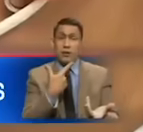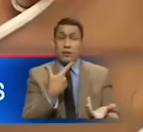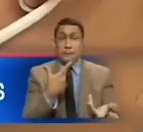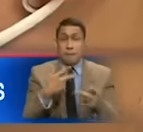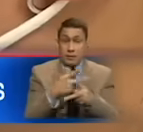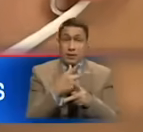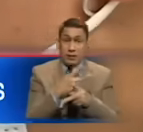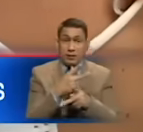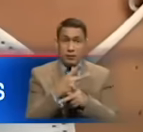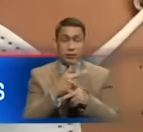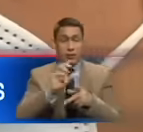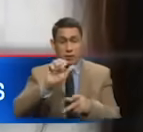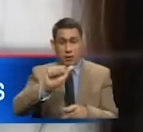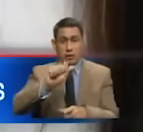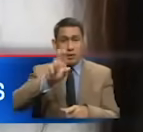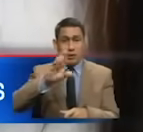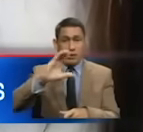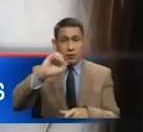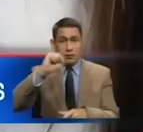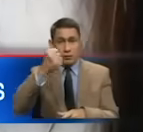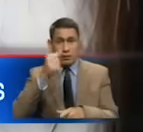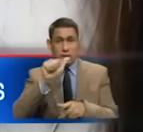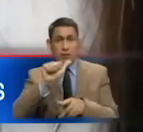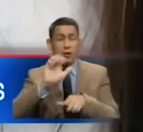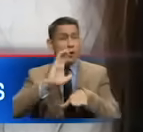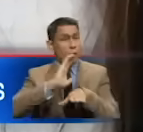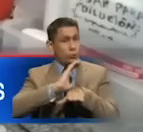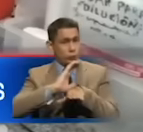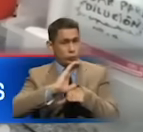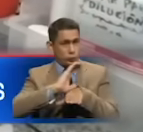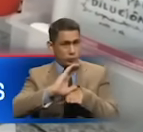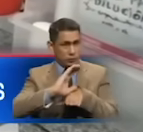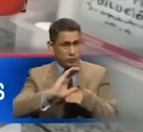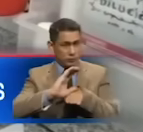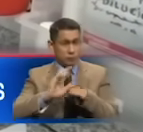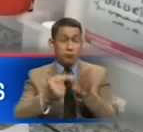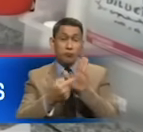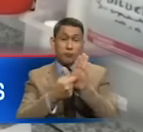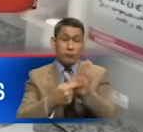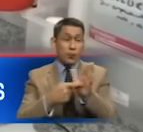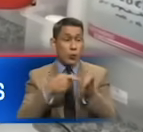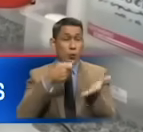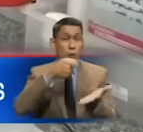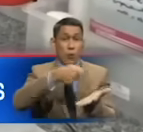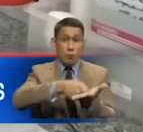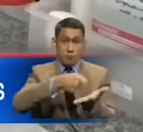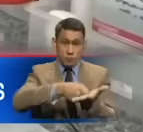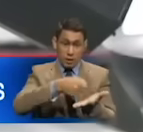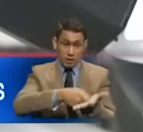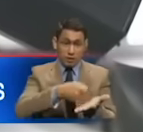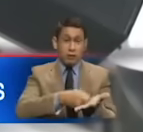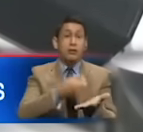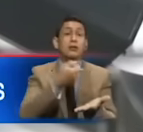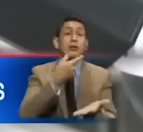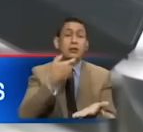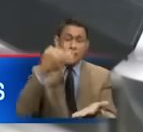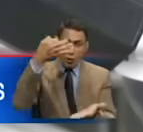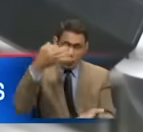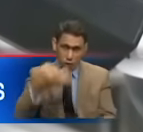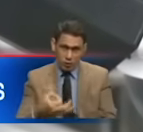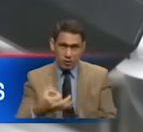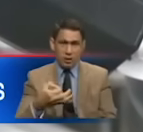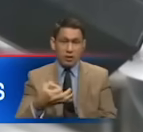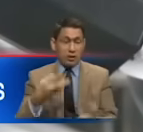placebo. ARCSA, por su parte, hace algunas recomendaciones. Entre estos, adquirir productos que tengan registro sanitario ecuatoriano